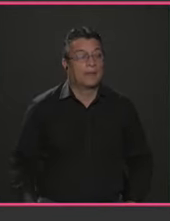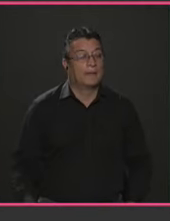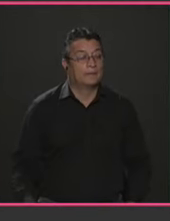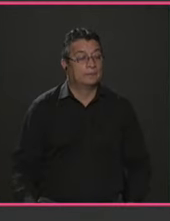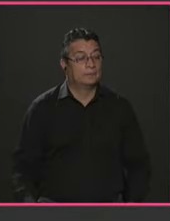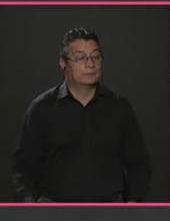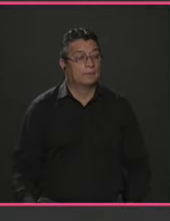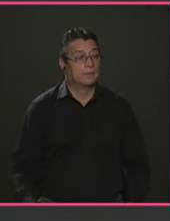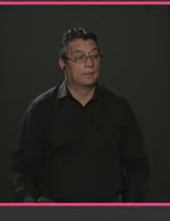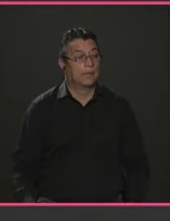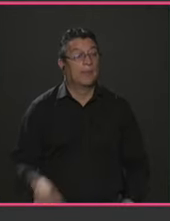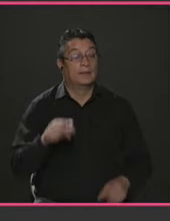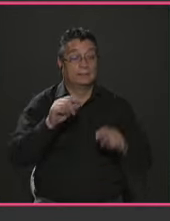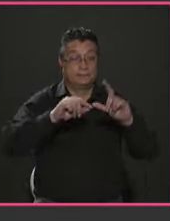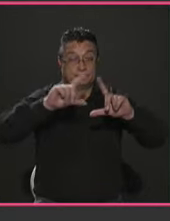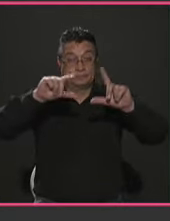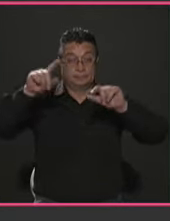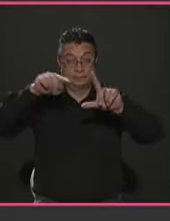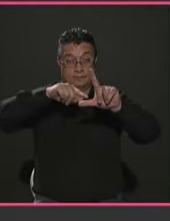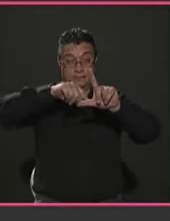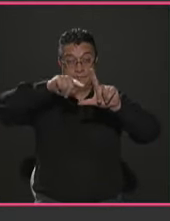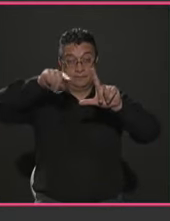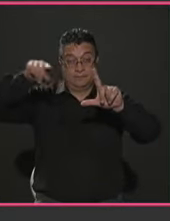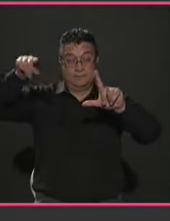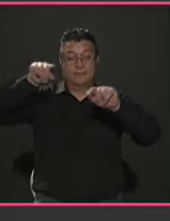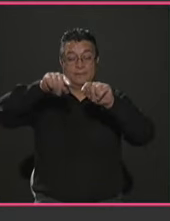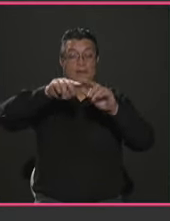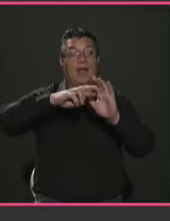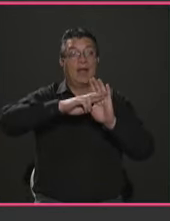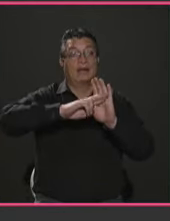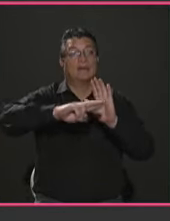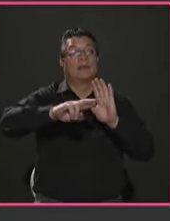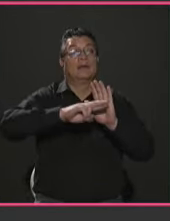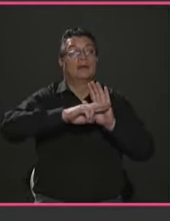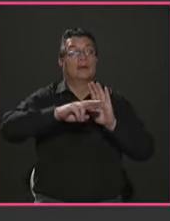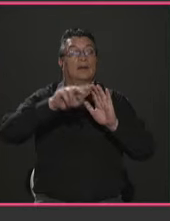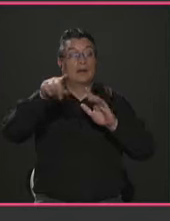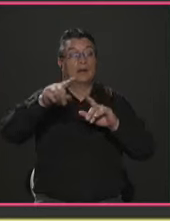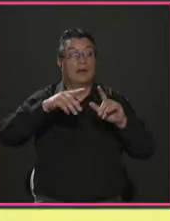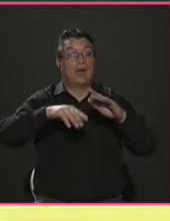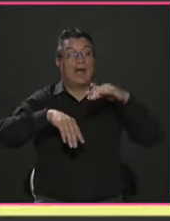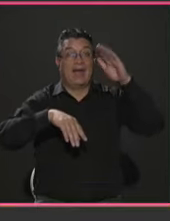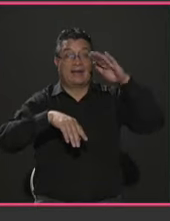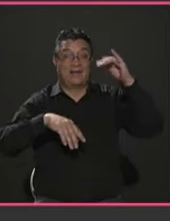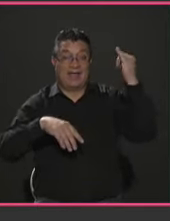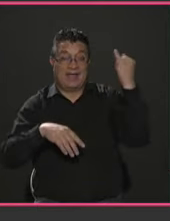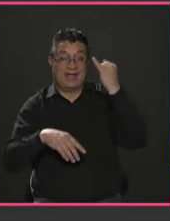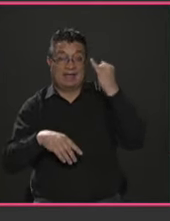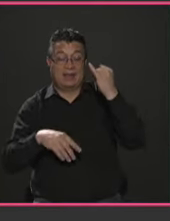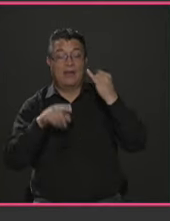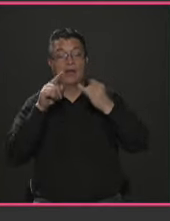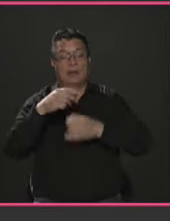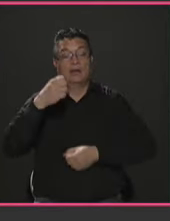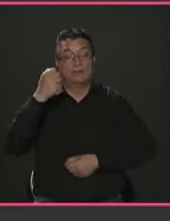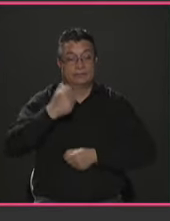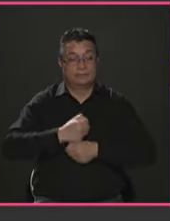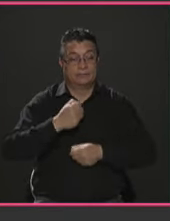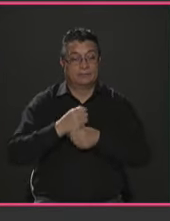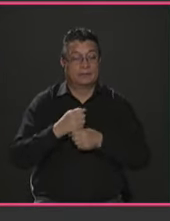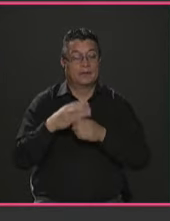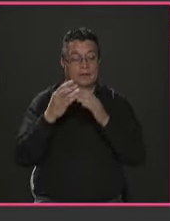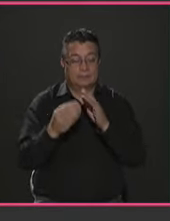con los gráficos que están ahí son para representar que el gráfico que está arriba a la izquierda es un gráfico de productividad